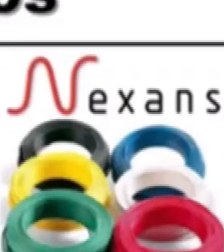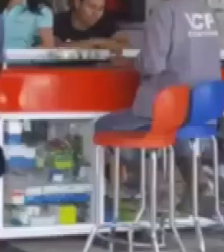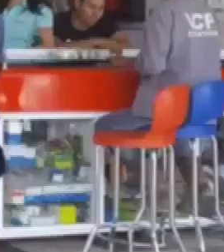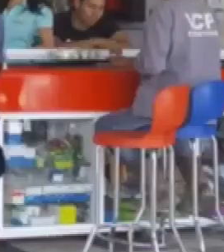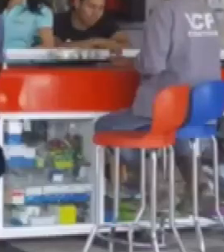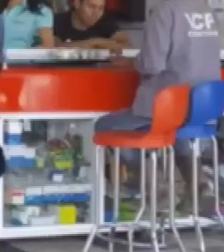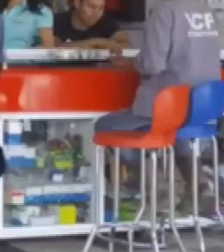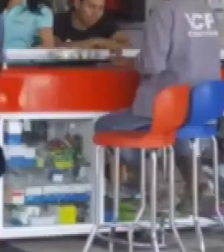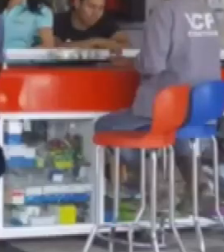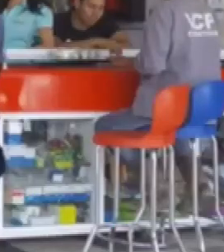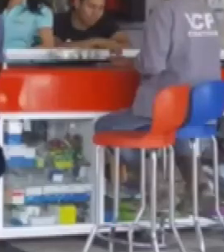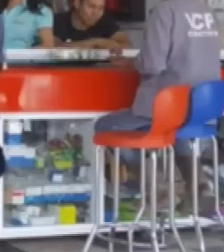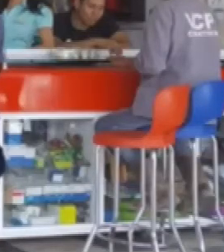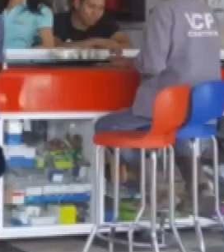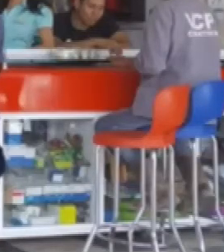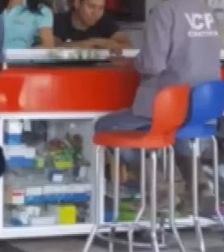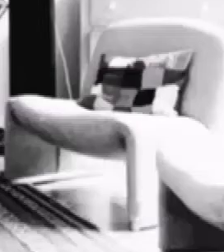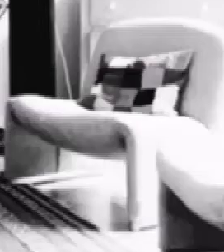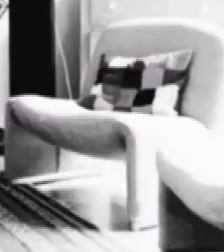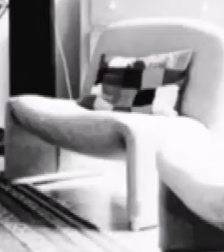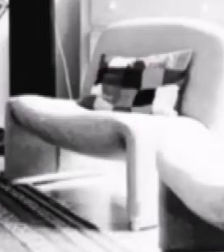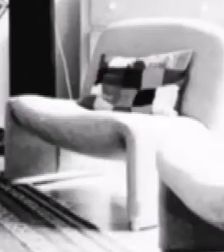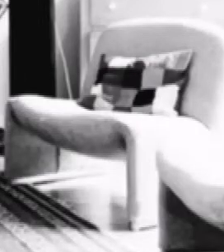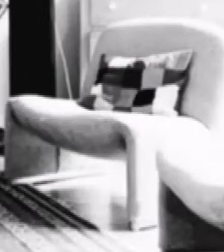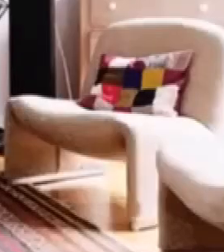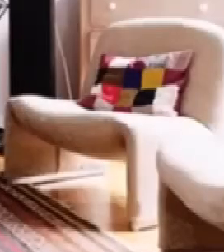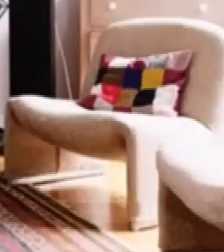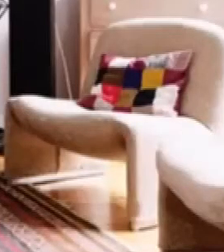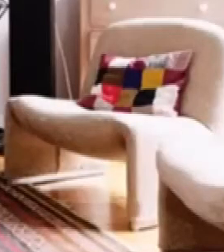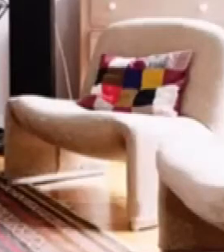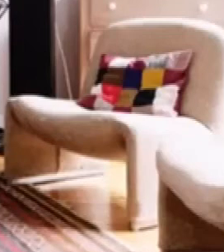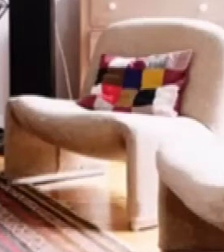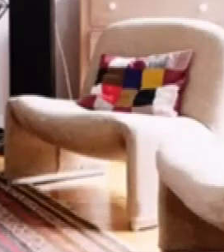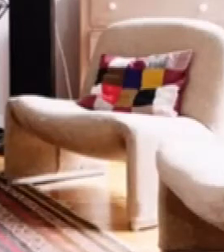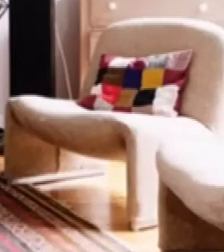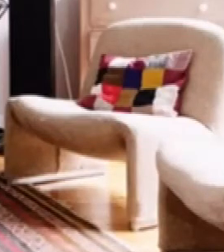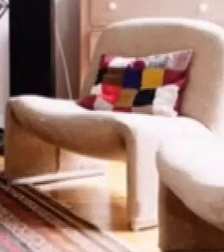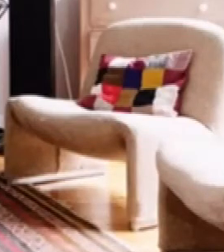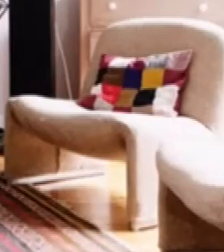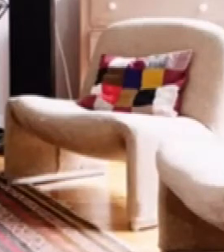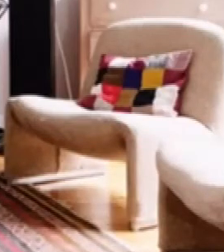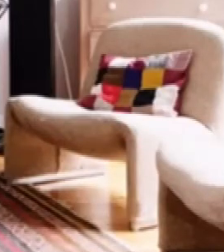calidad en materiales eléctricos. Electrofer, ilumina tu vida.